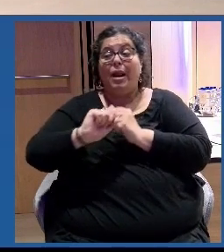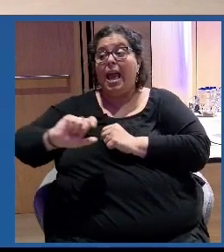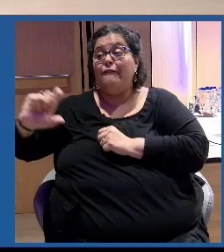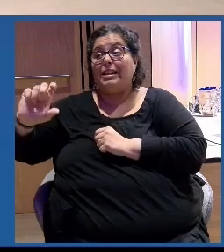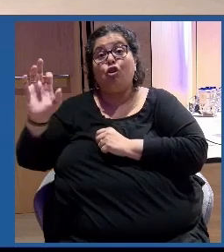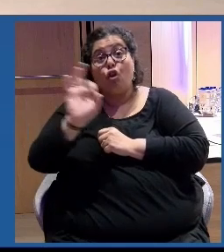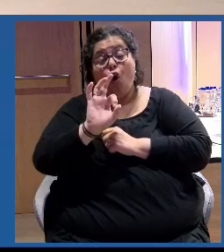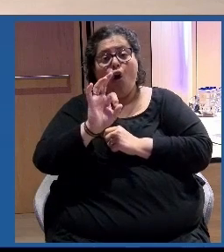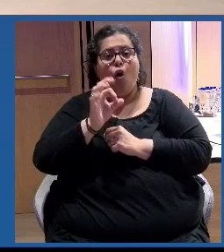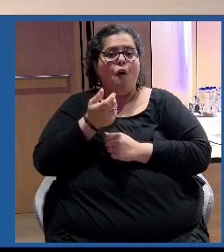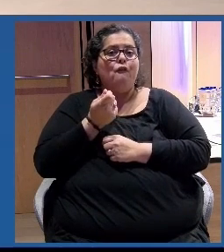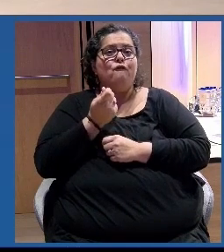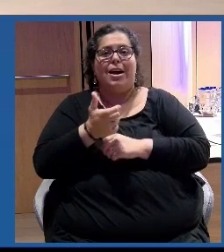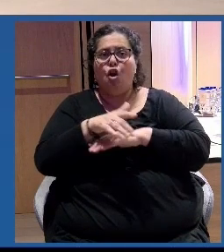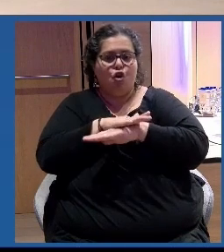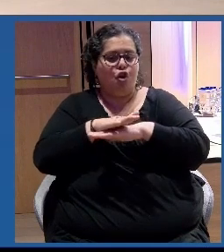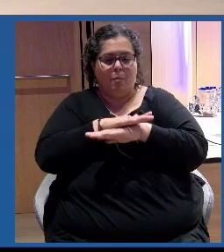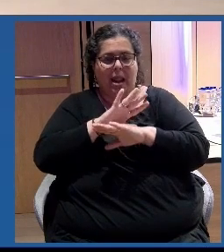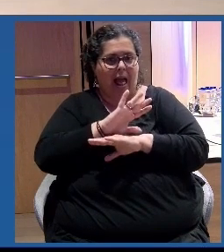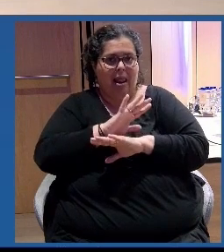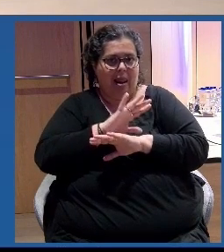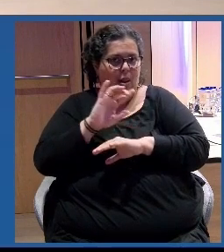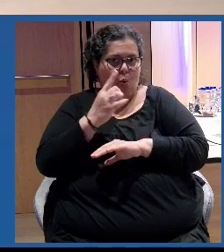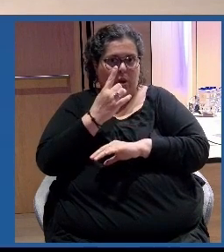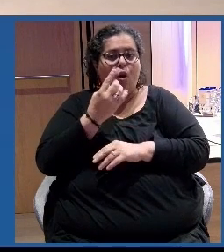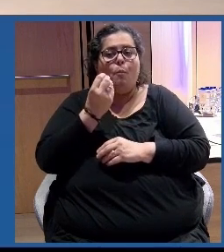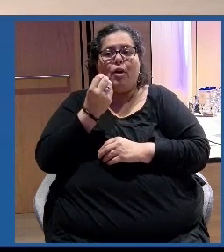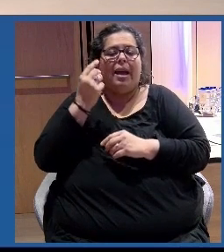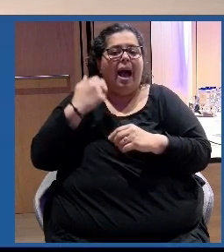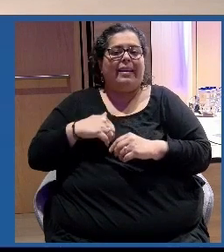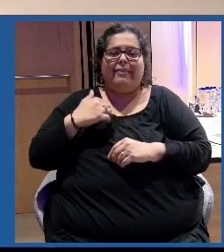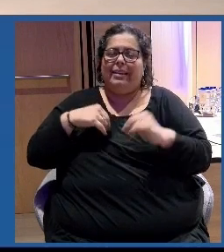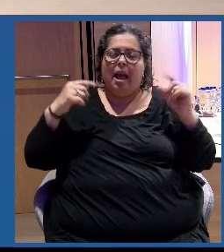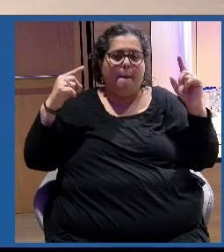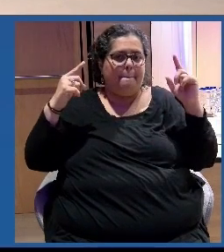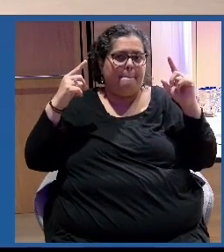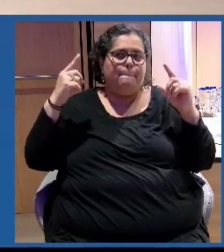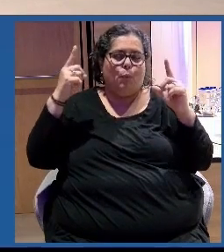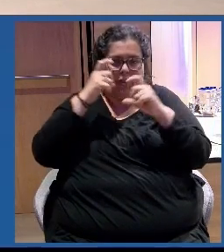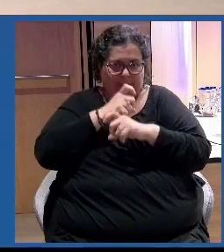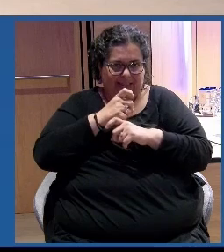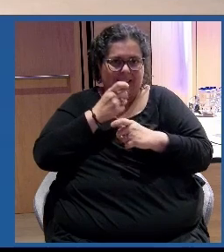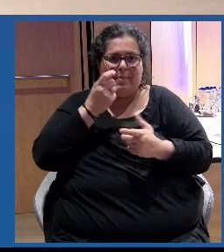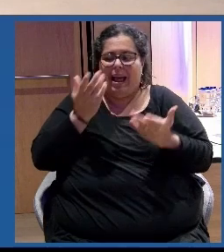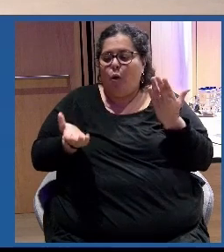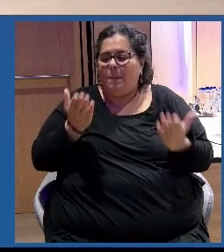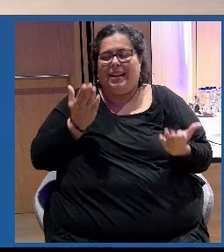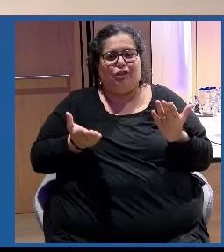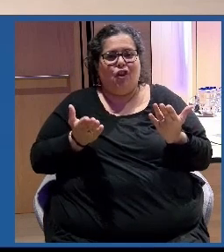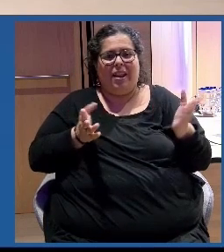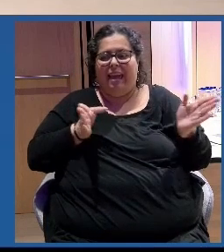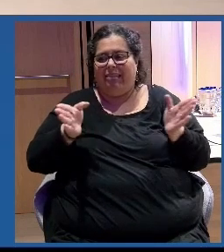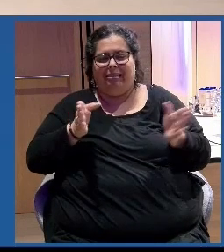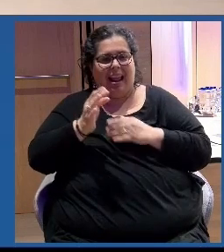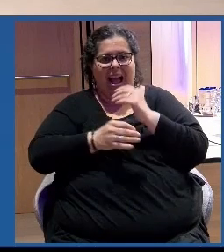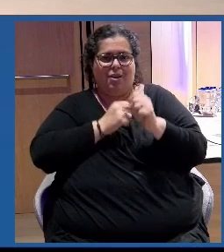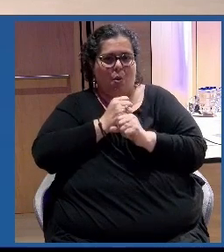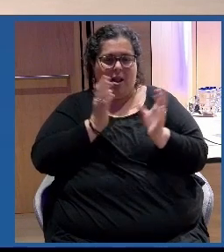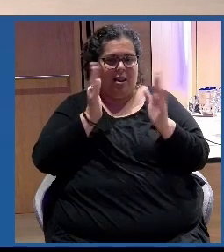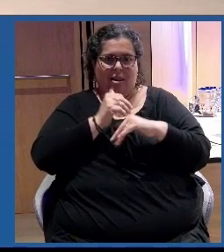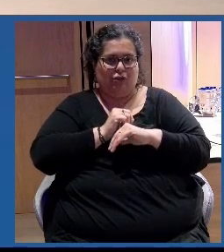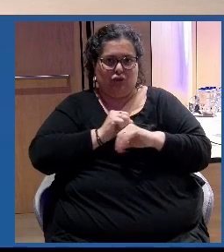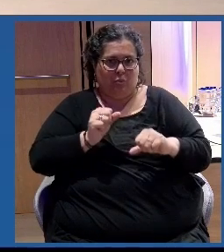es algo que en Argentina es muy importante, porque si no es muy difícil hacer comparaciones interanuales para ver si el presupuesto efectivamente se reduce